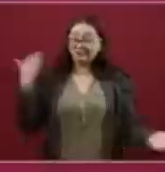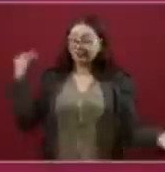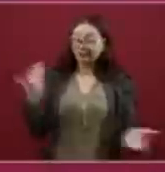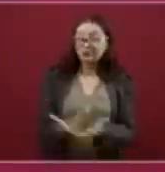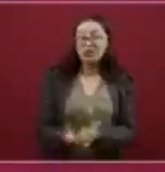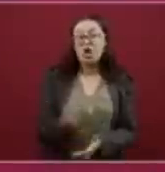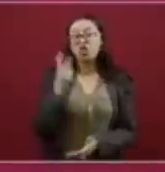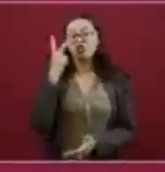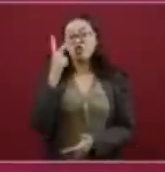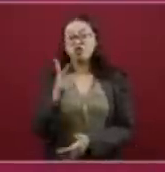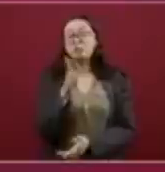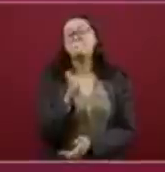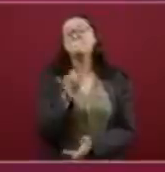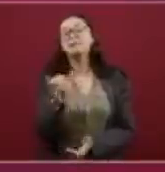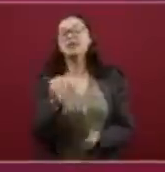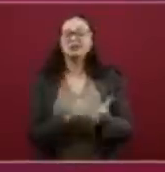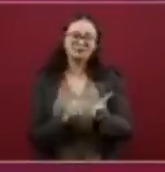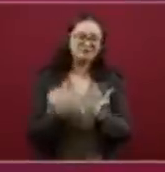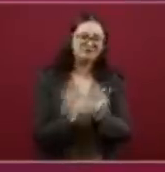billones.